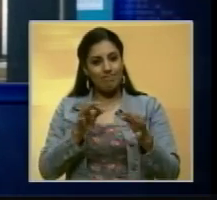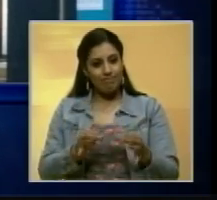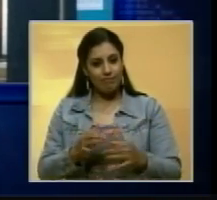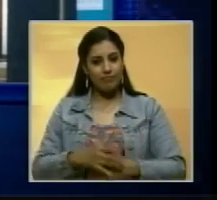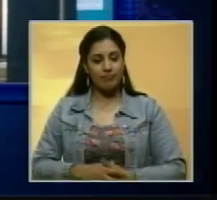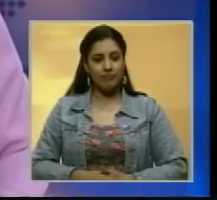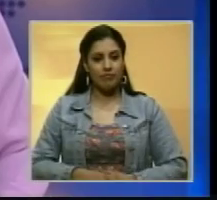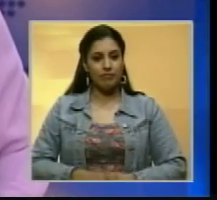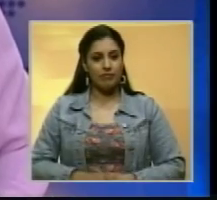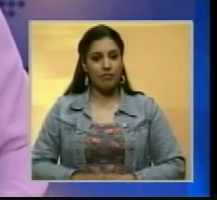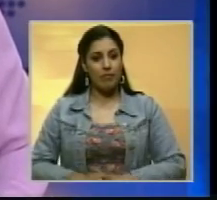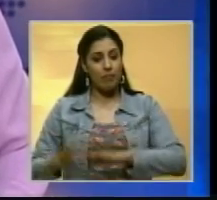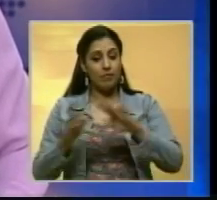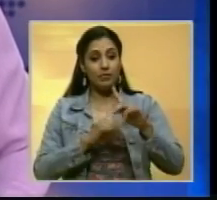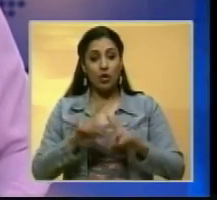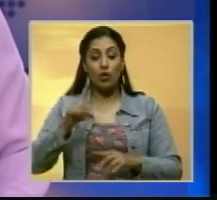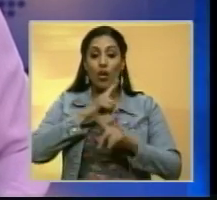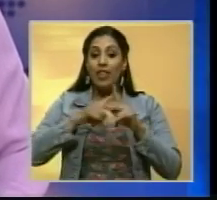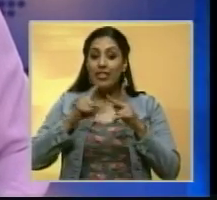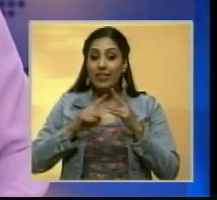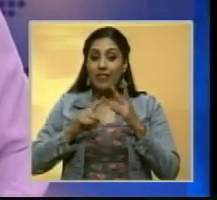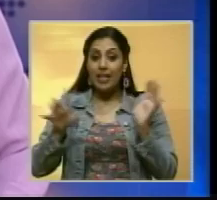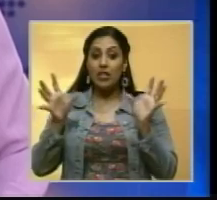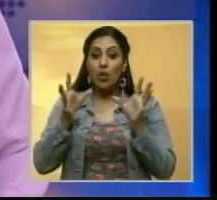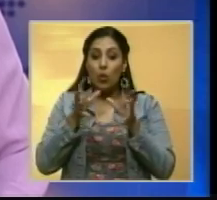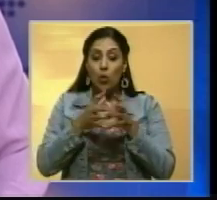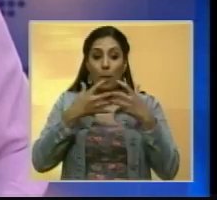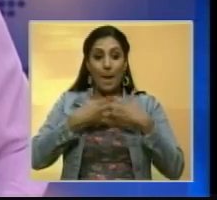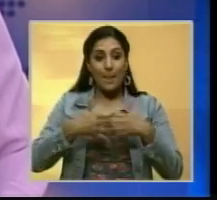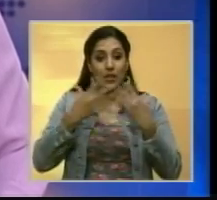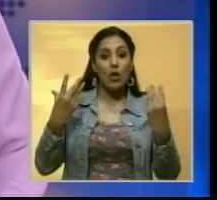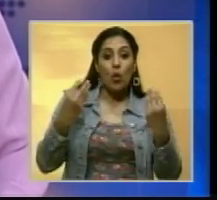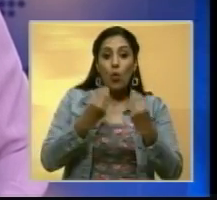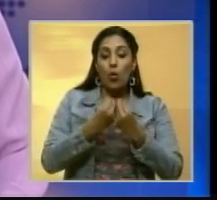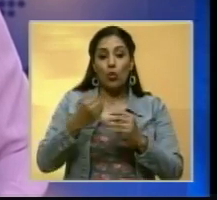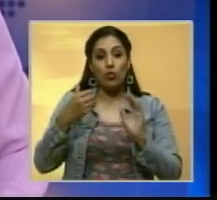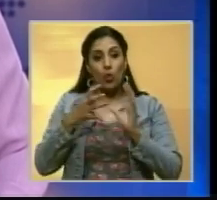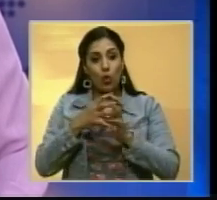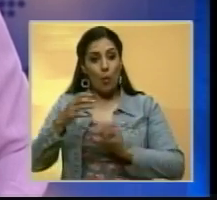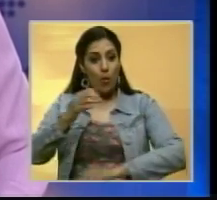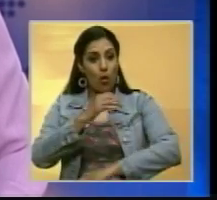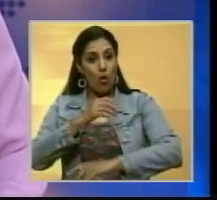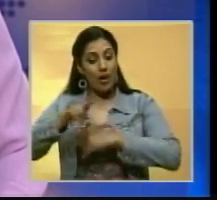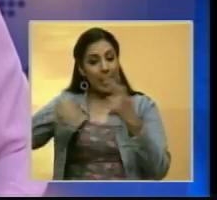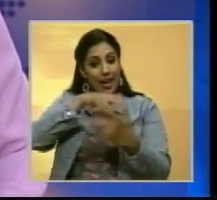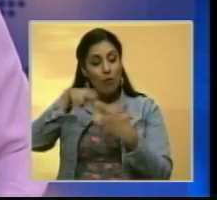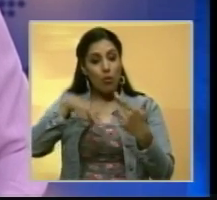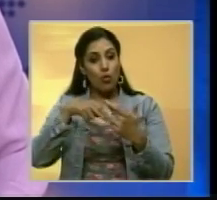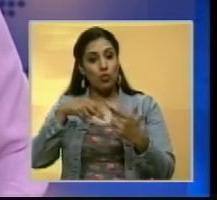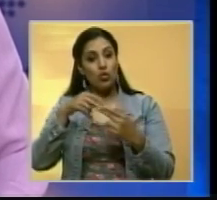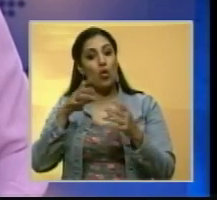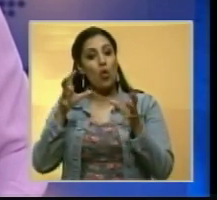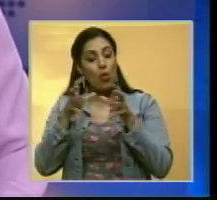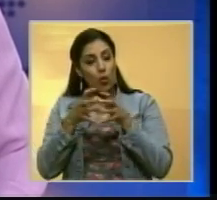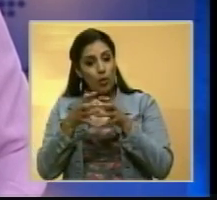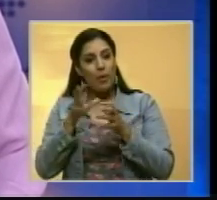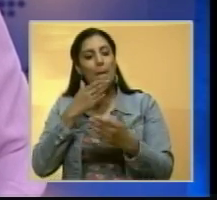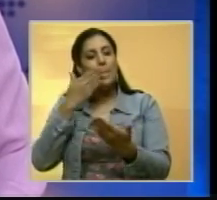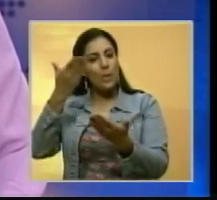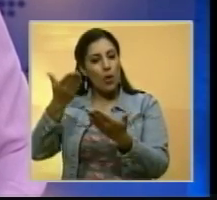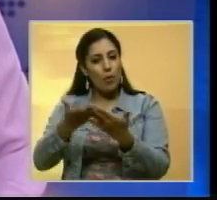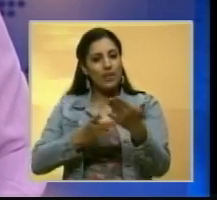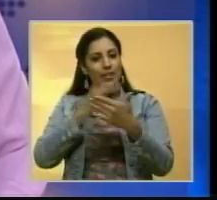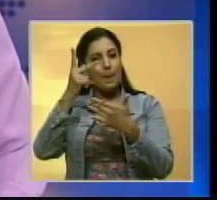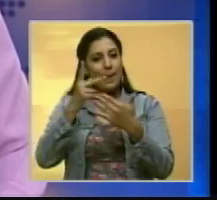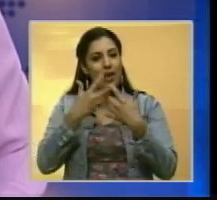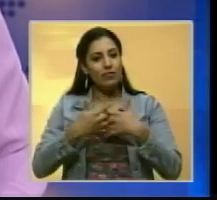pertinentes. Diferentes grupos de empresarios, conjuntamente con el Frente de Izquierda Revolucionario Alberto Müller Rojas, presentaron un